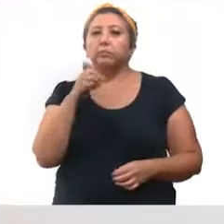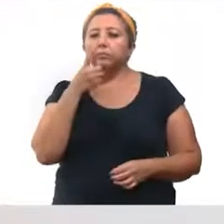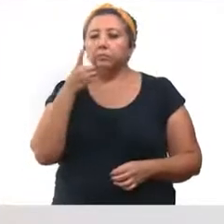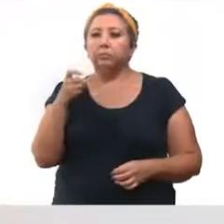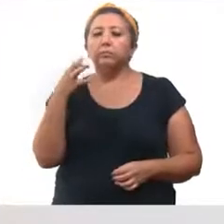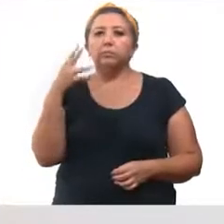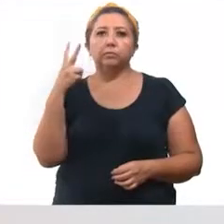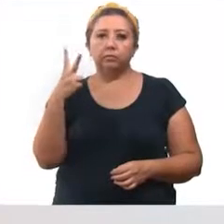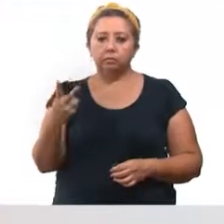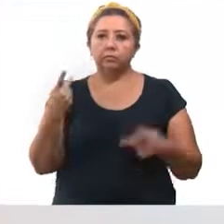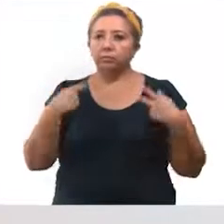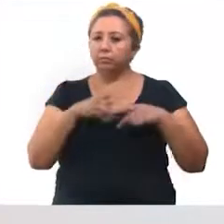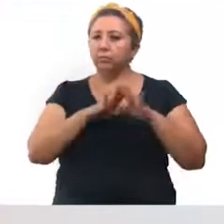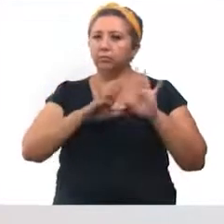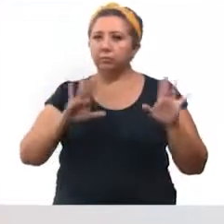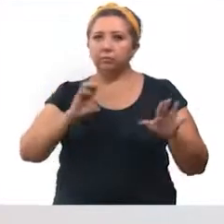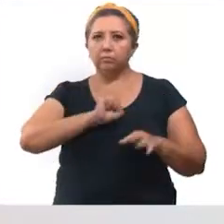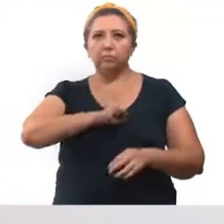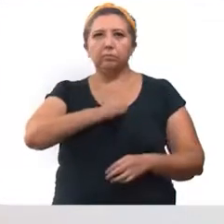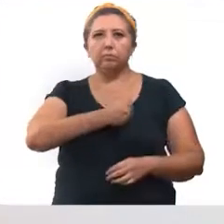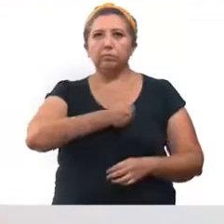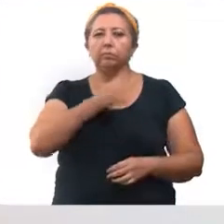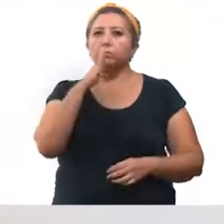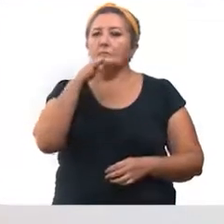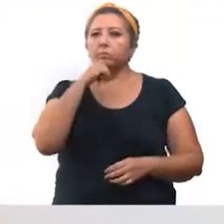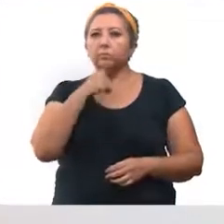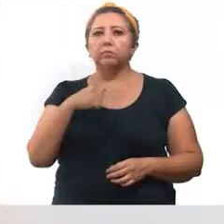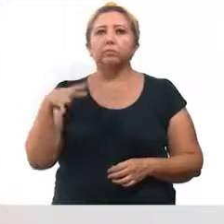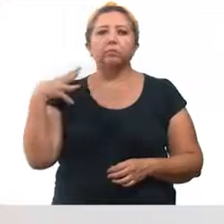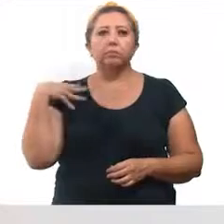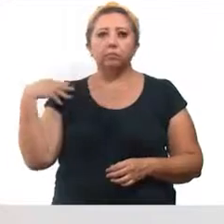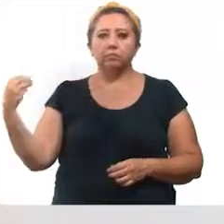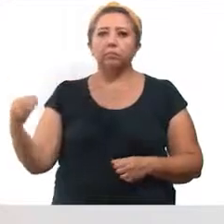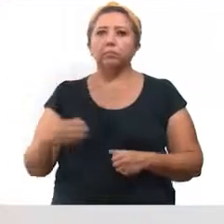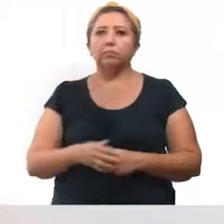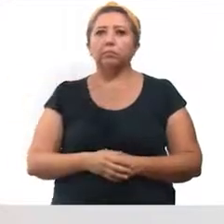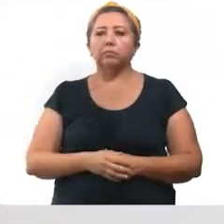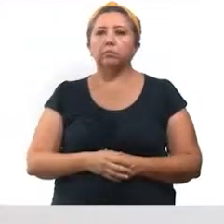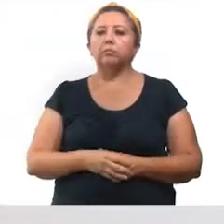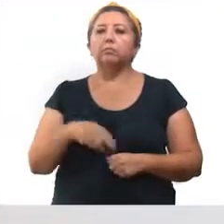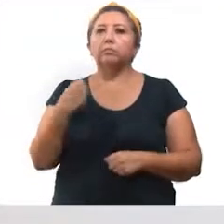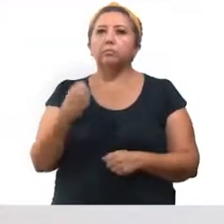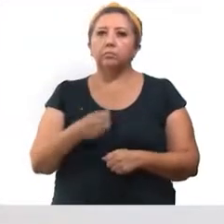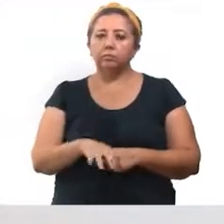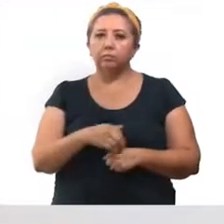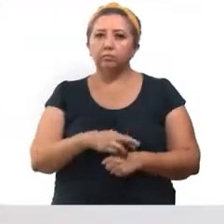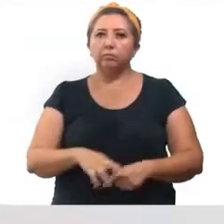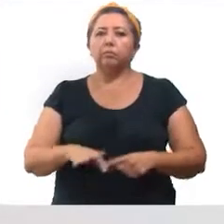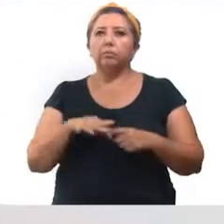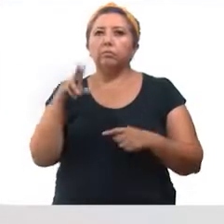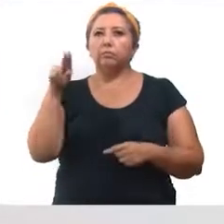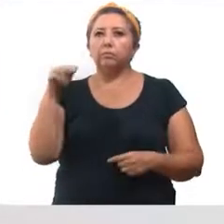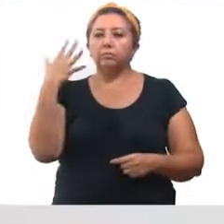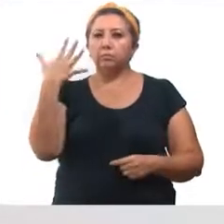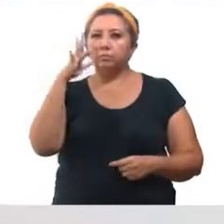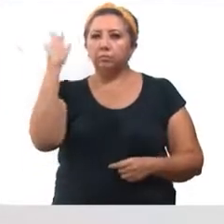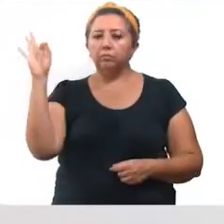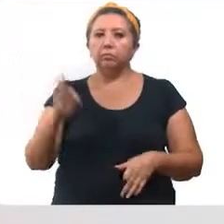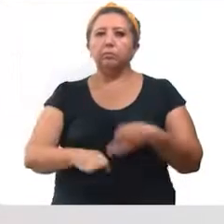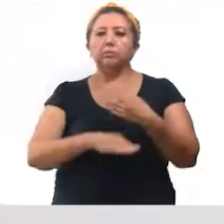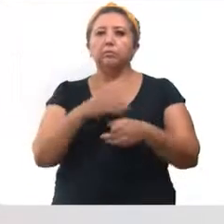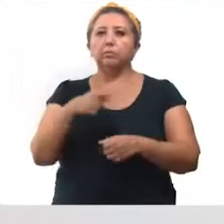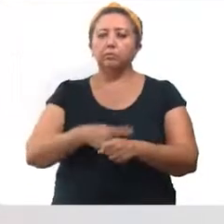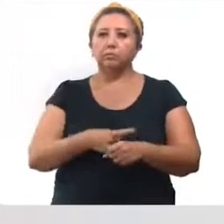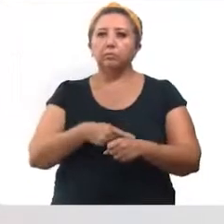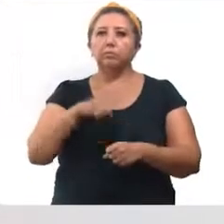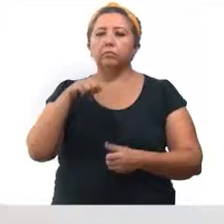40.752 pacientes ya se recuperaron, no presentan síntomas ni pueden contagiar. Esta cifra representa el 85% del